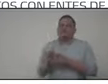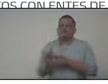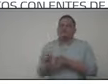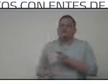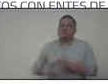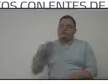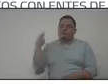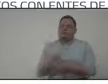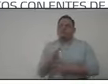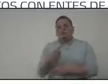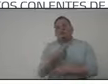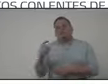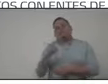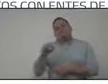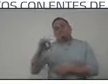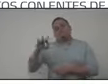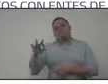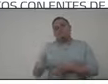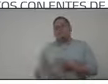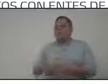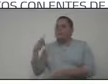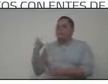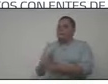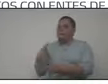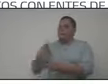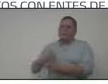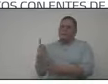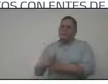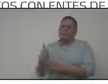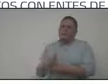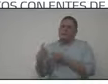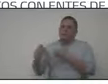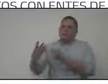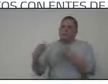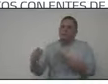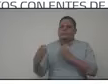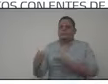al 100% en estos planes. Igualmente avanzamos en